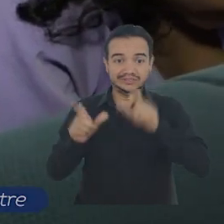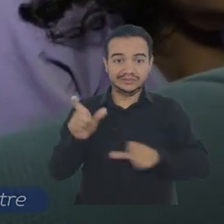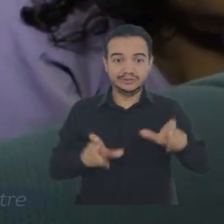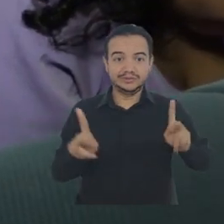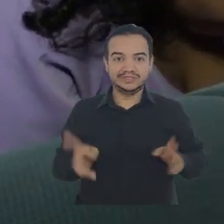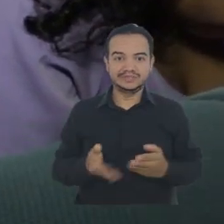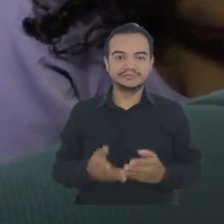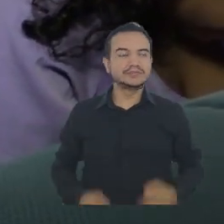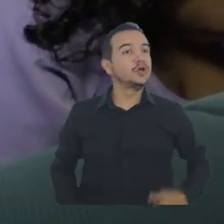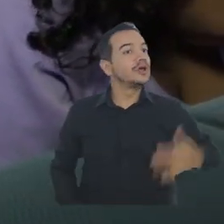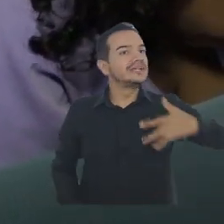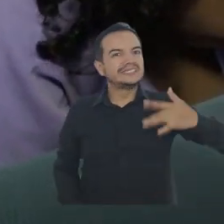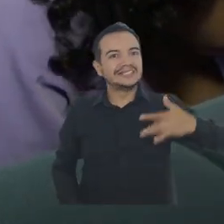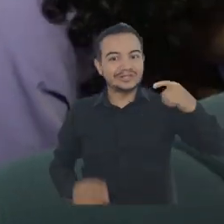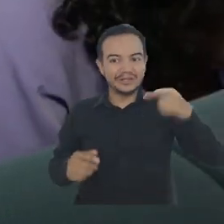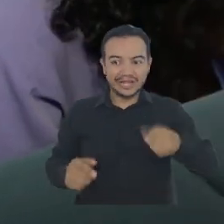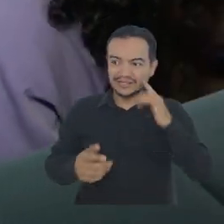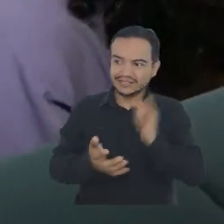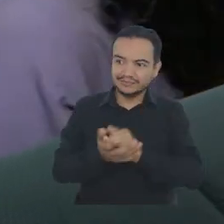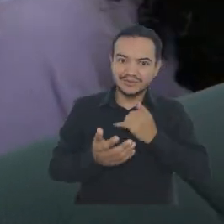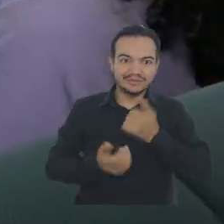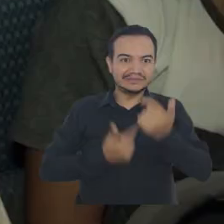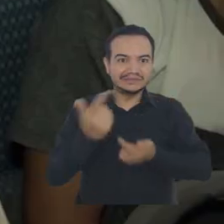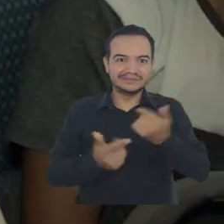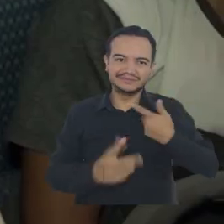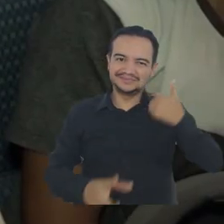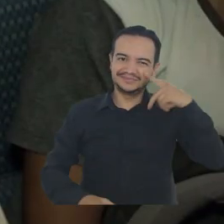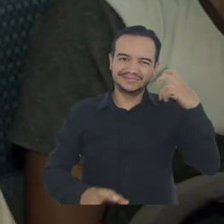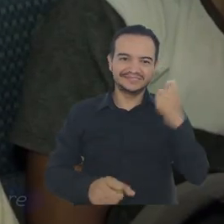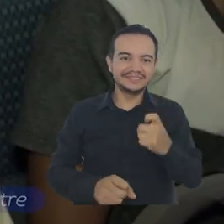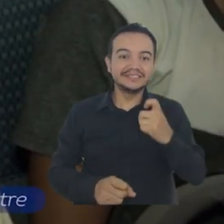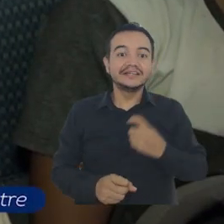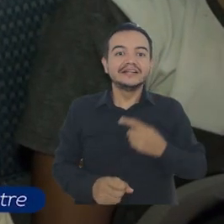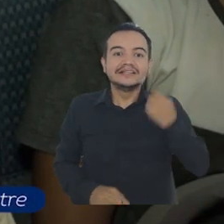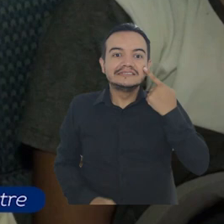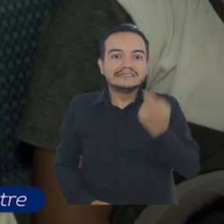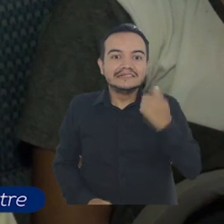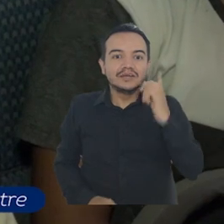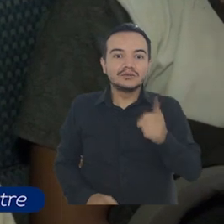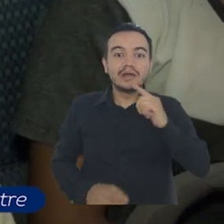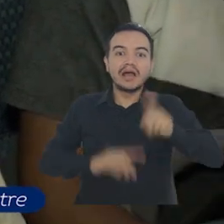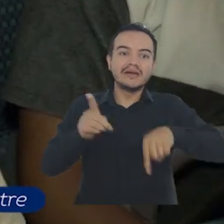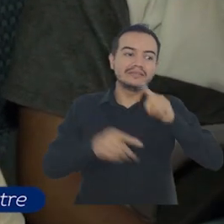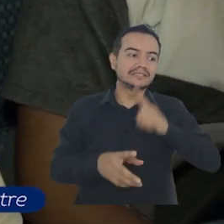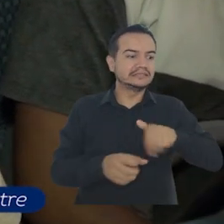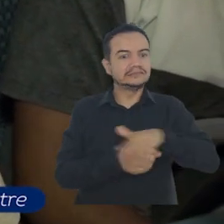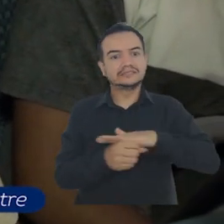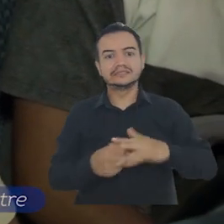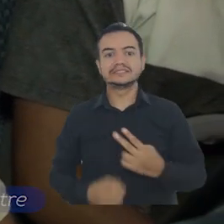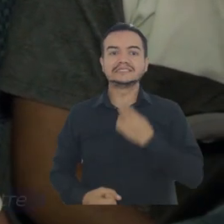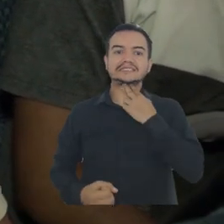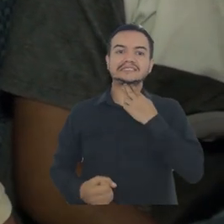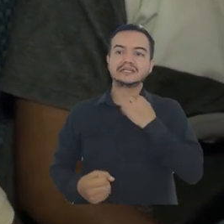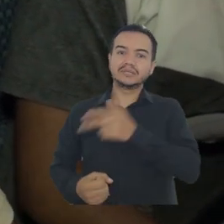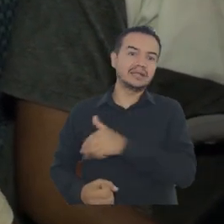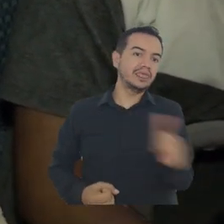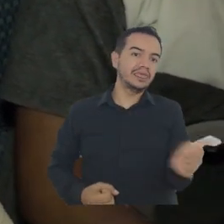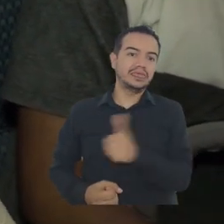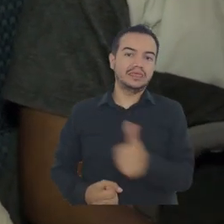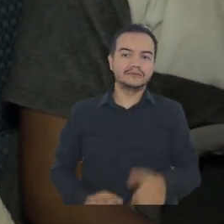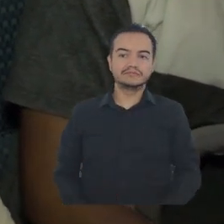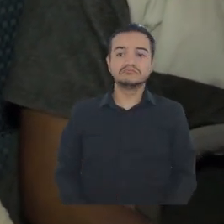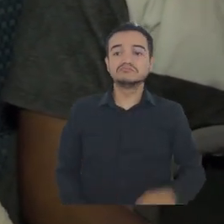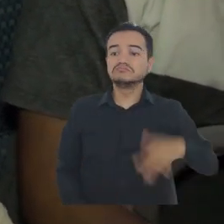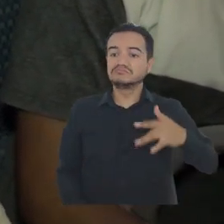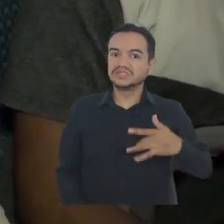beneficio, es una ayuda muy grande que nos dan a nosotros los estudiantes. Me parece muy genial esta iniciativa, ya que muchas veces nos vemos muy alcanzados con